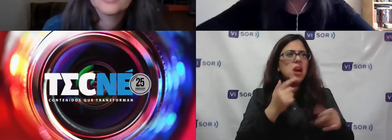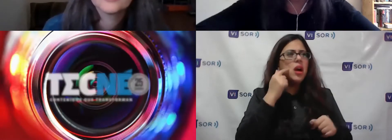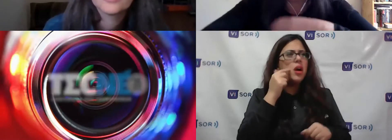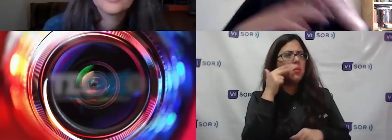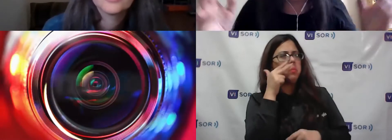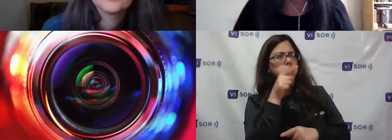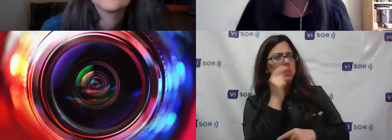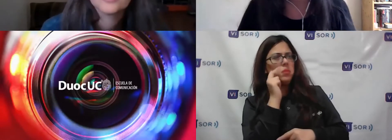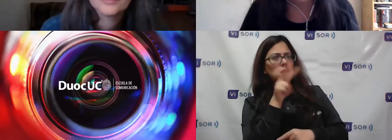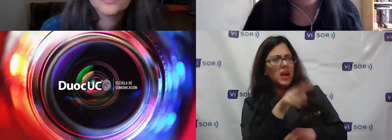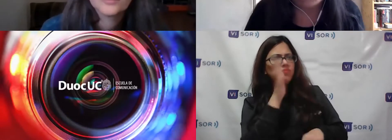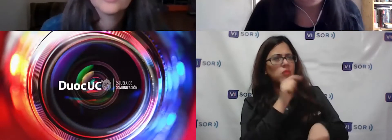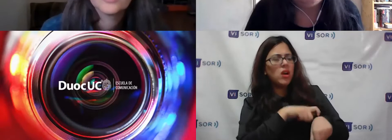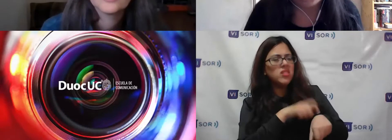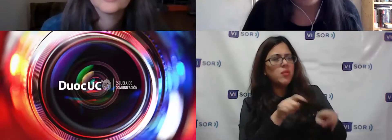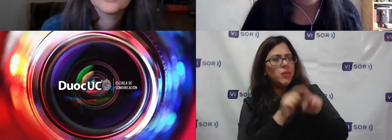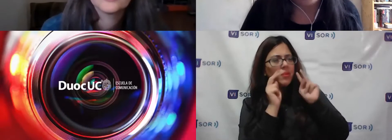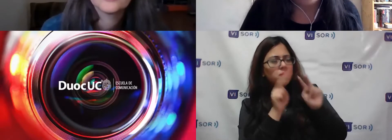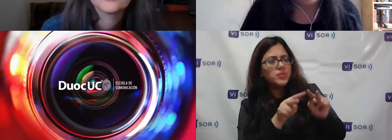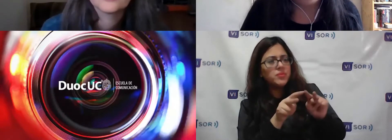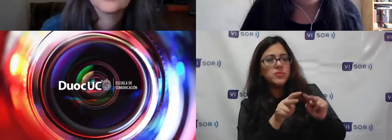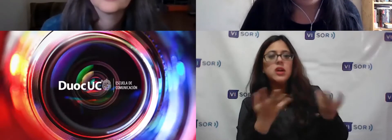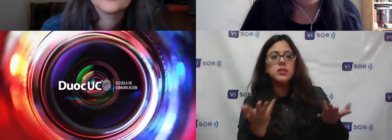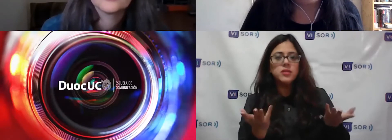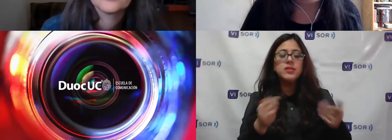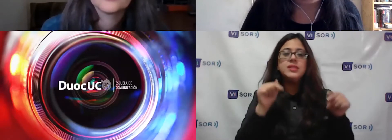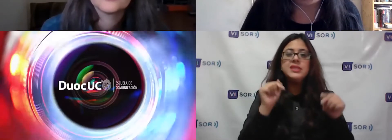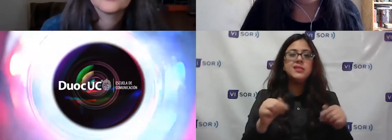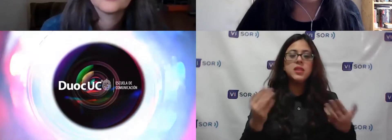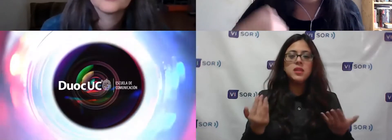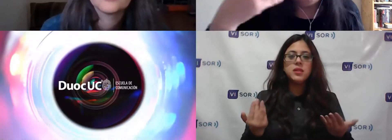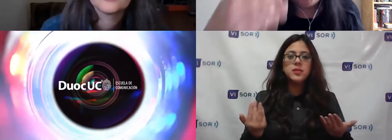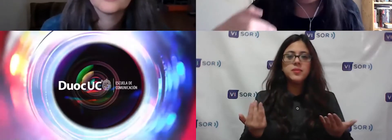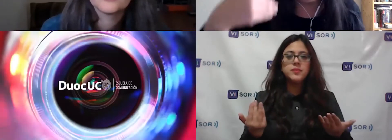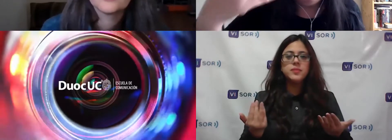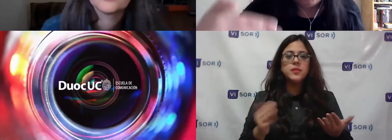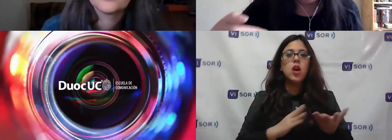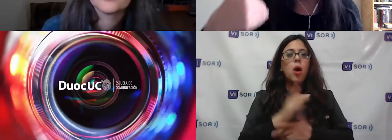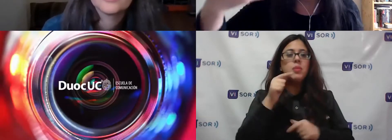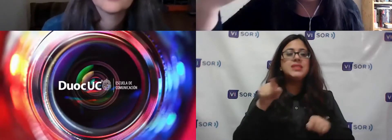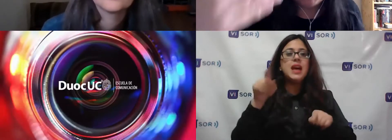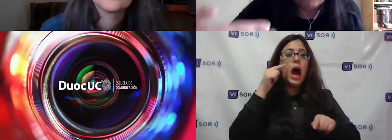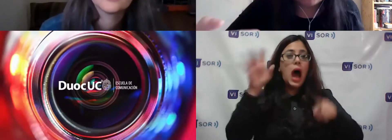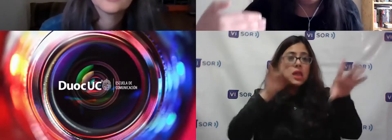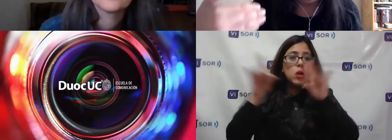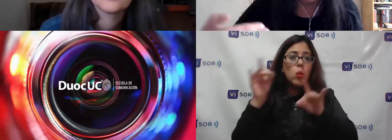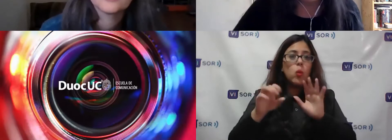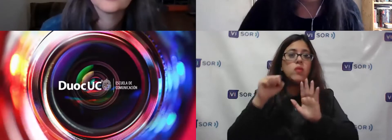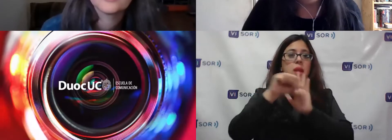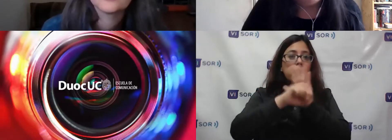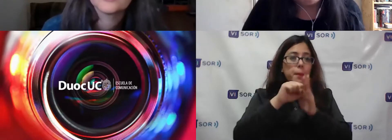no hay tiempo y oír lo que uno empieza es como que a descubrir la película mientras la va agravando